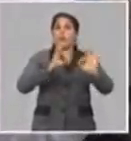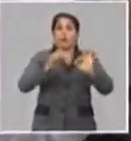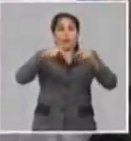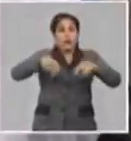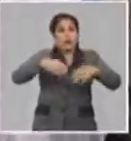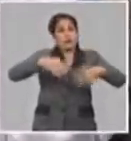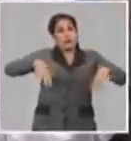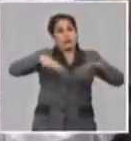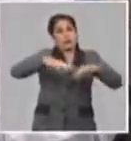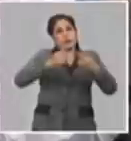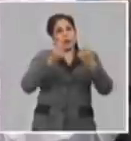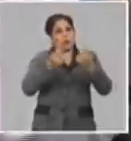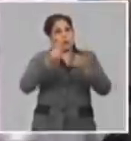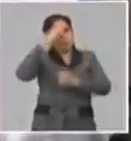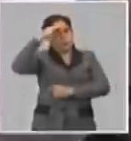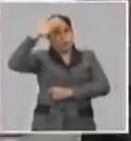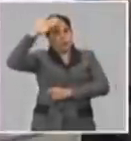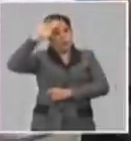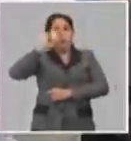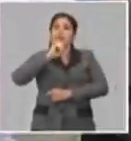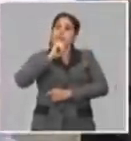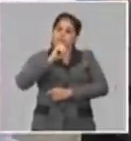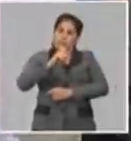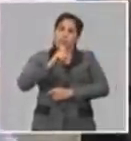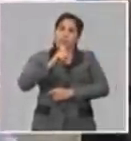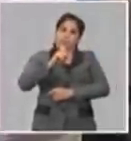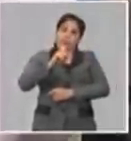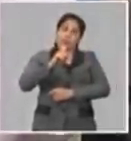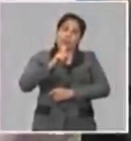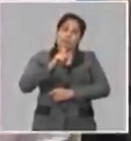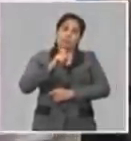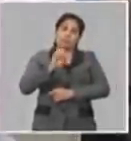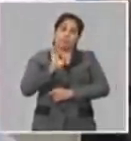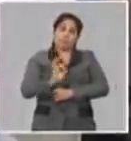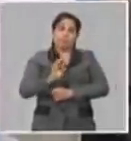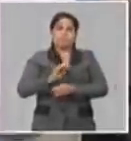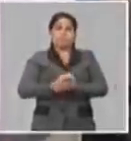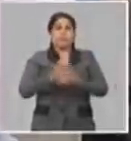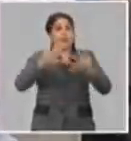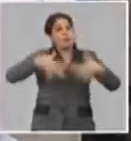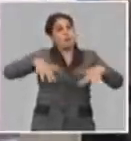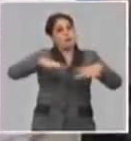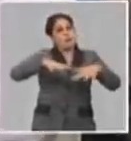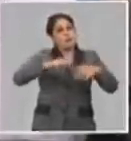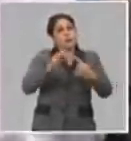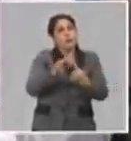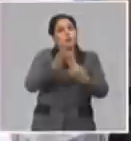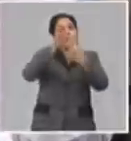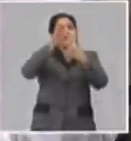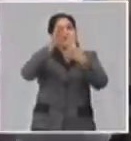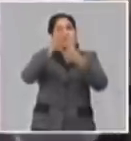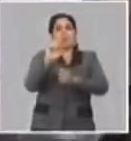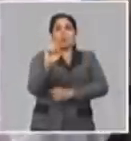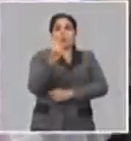contexto económico que trasciende más allá de una tensión habitual. Estamos en una situación excepcional. Y ante esa